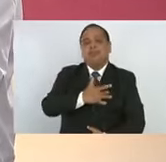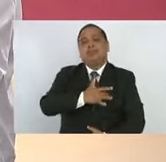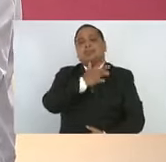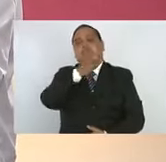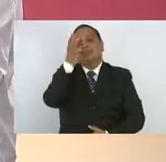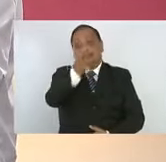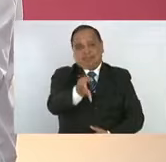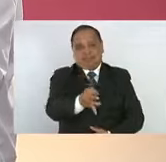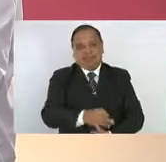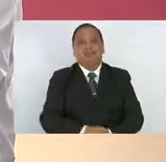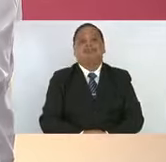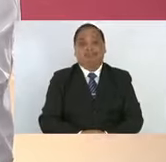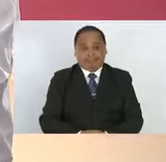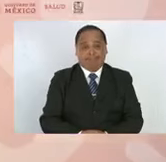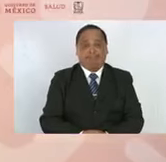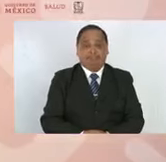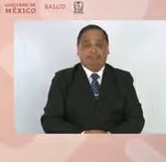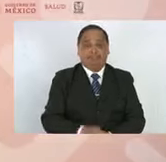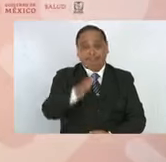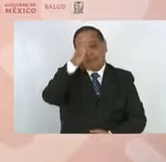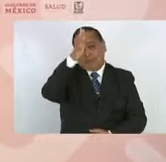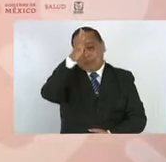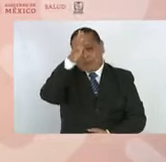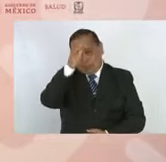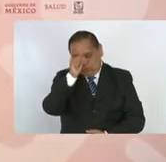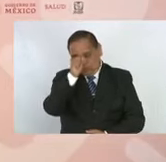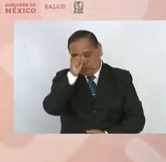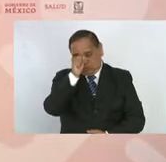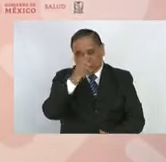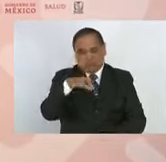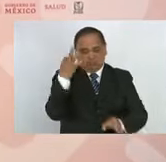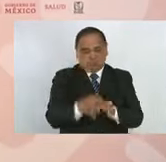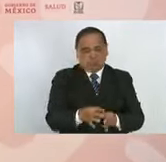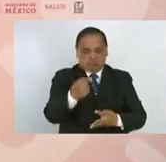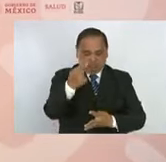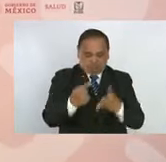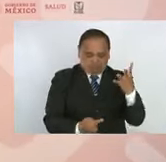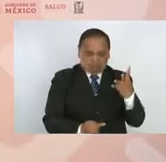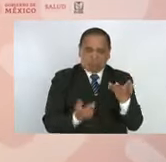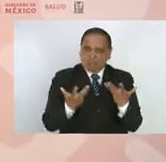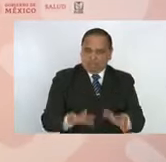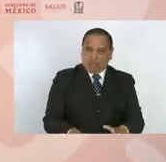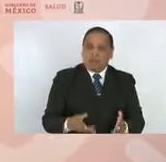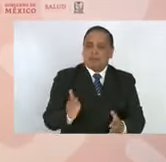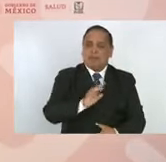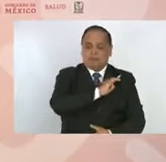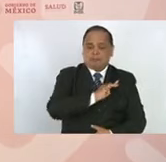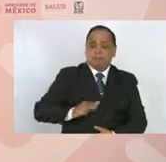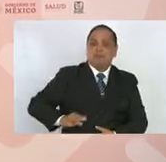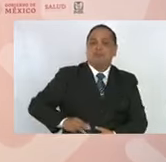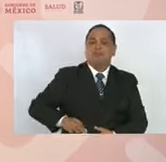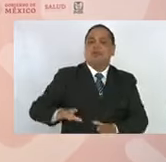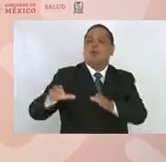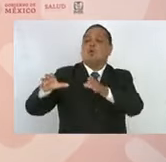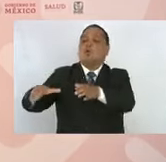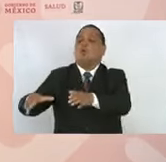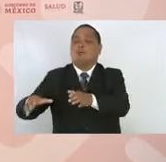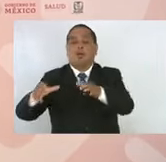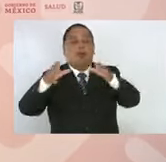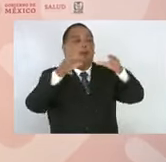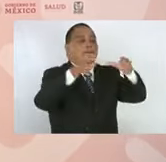hemos cumplido con la cifra acordada por ambas partes, trabajando en aquellos municipios y localidades